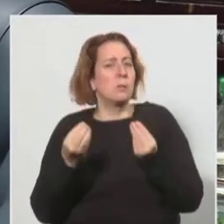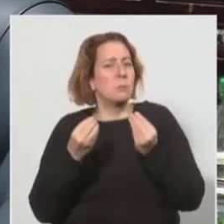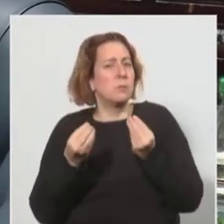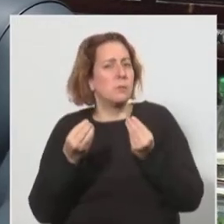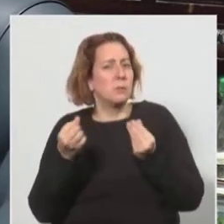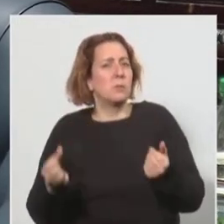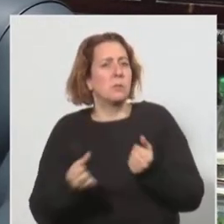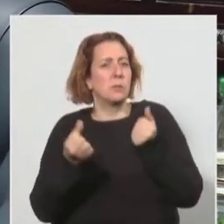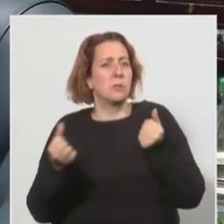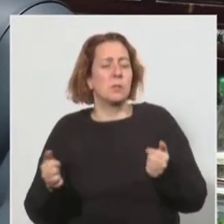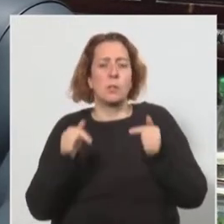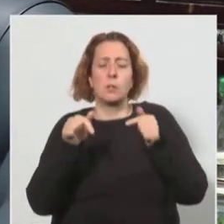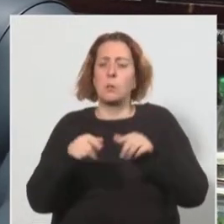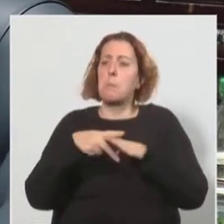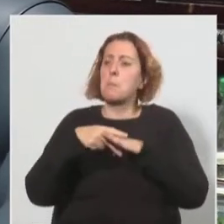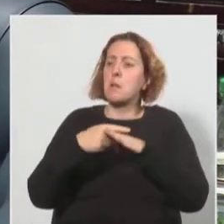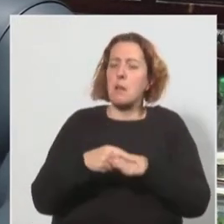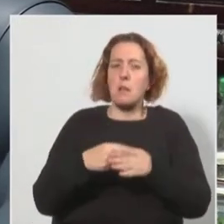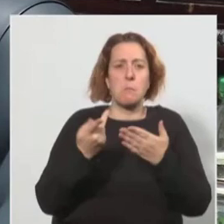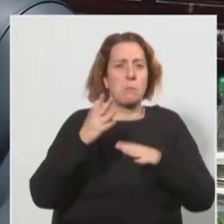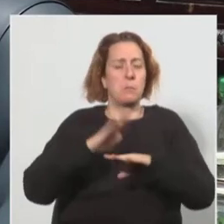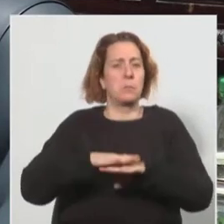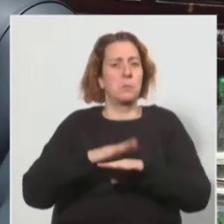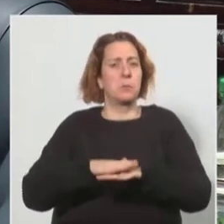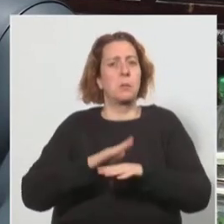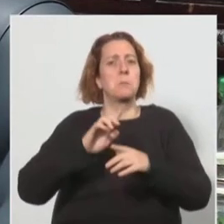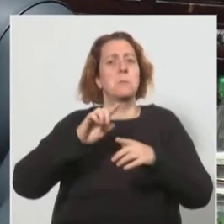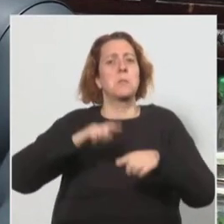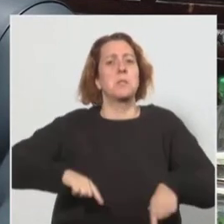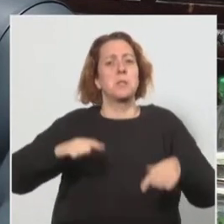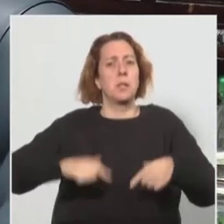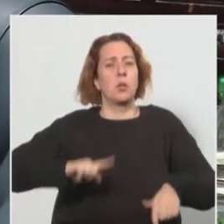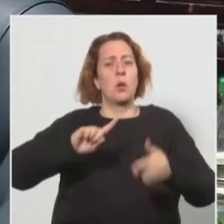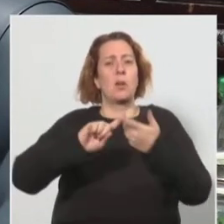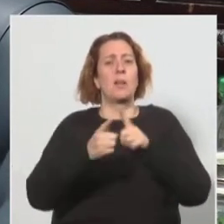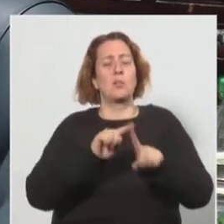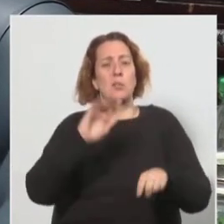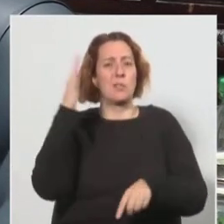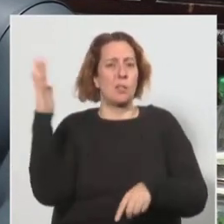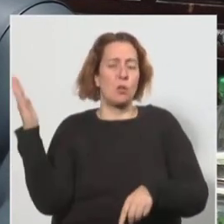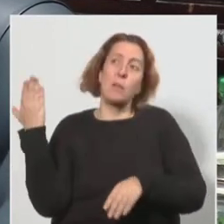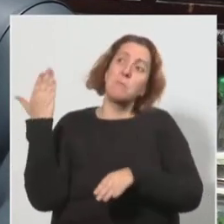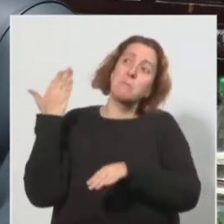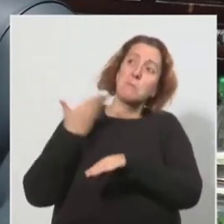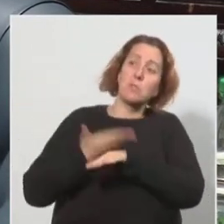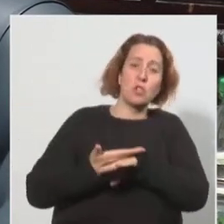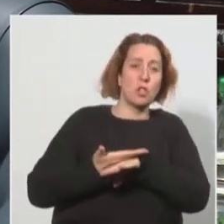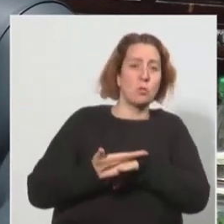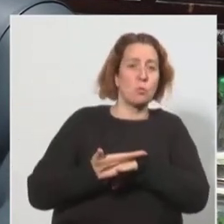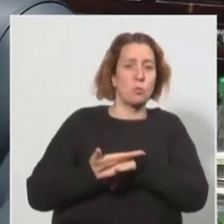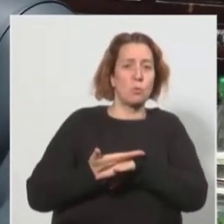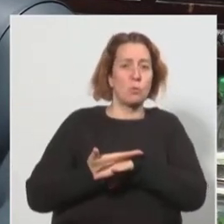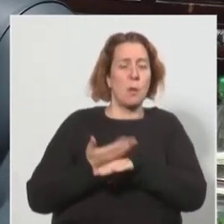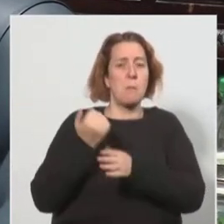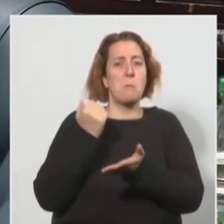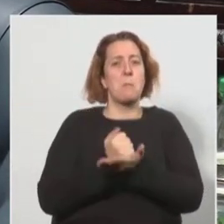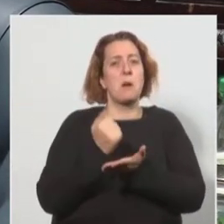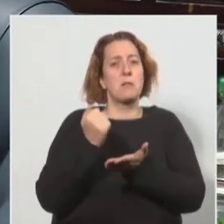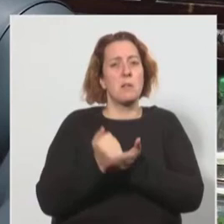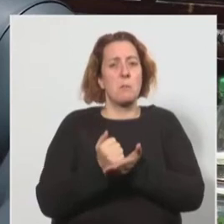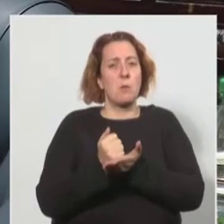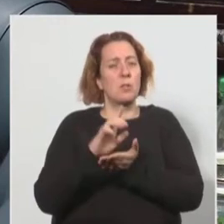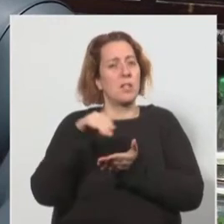operar estos mecanismos cuando el Ministerio de Relaciones Exteriores recibe una solicitud de pasaporte